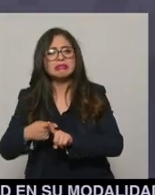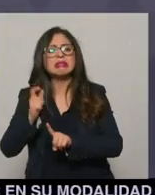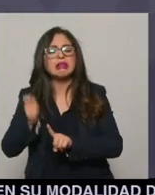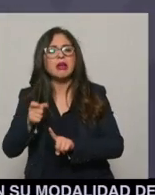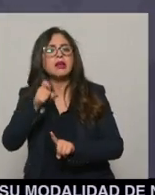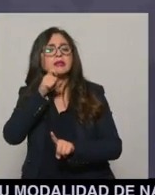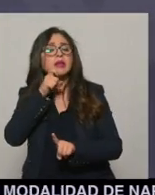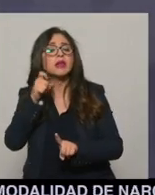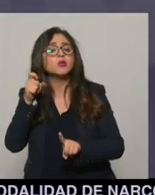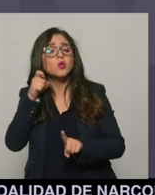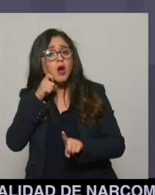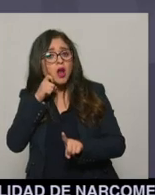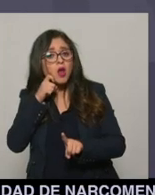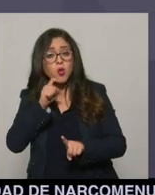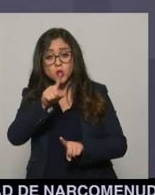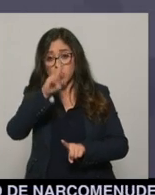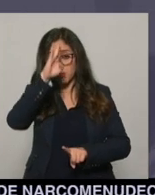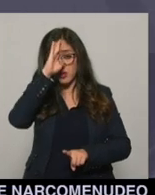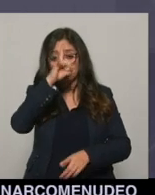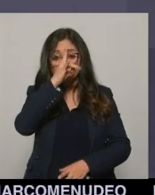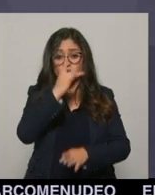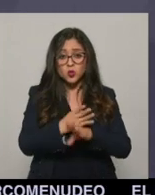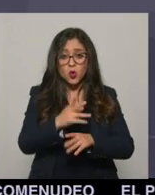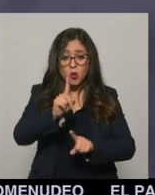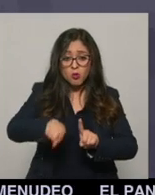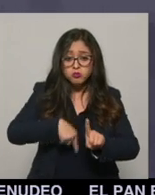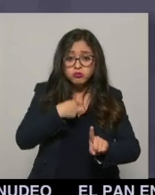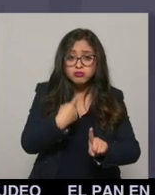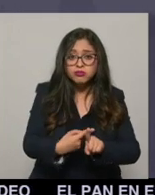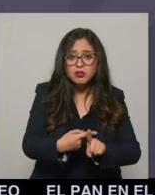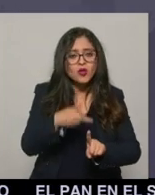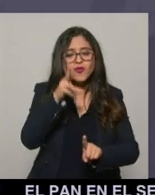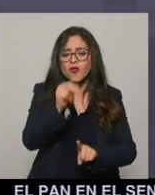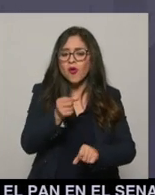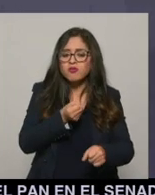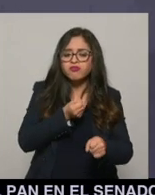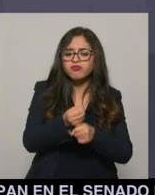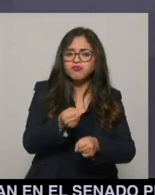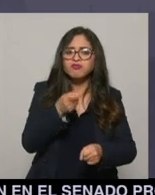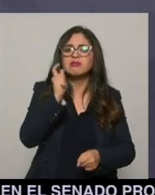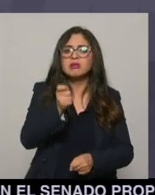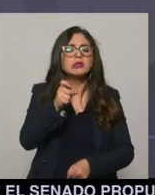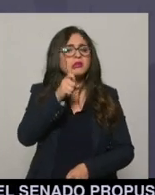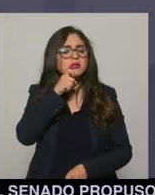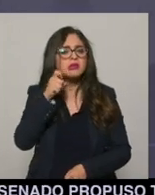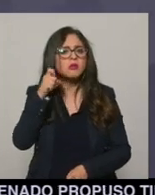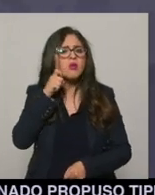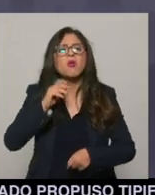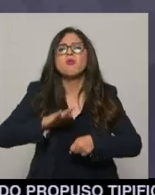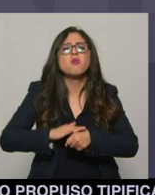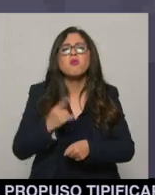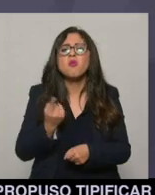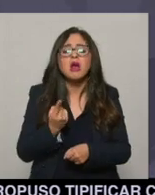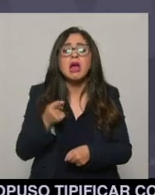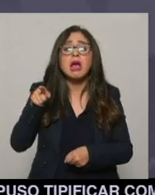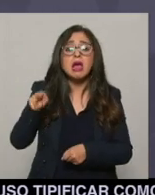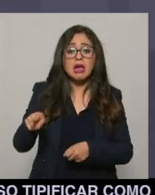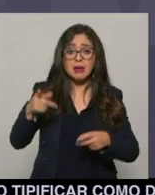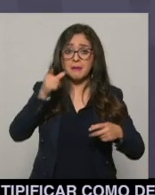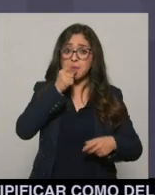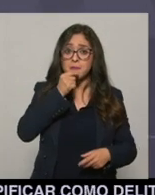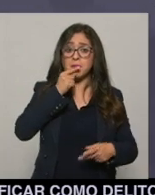es simplemente un delito de violación, es una tortura sexual. ¿Por qué? Porque son servidores públicos.